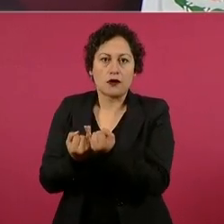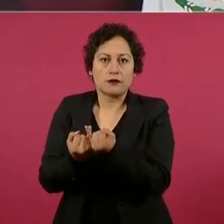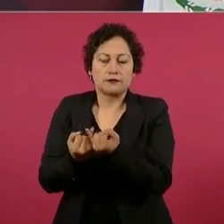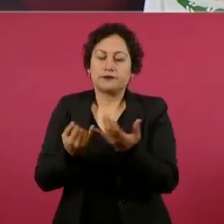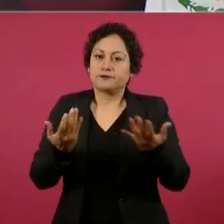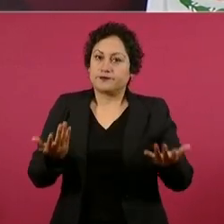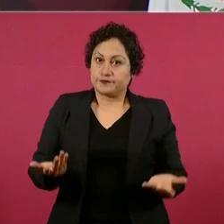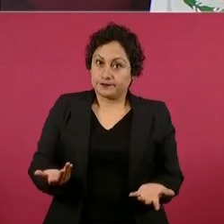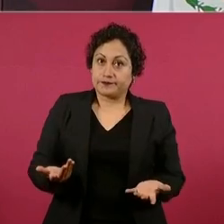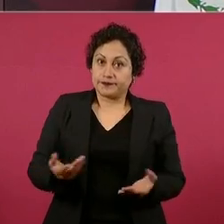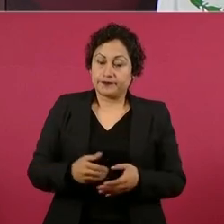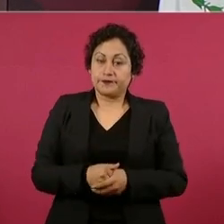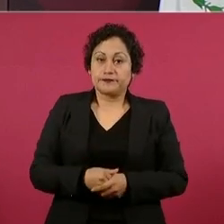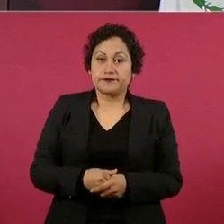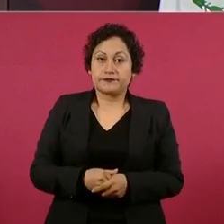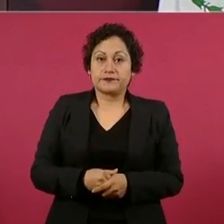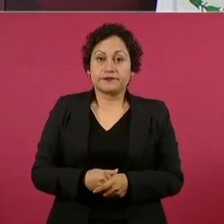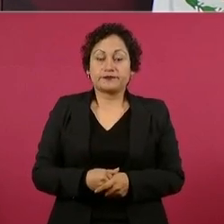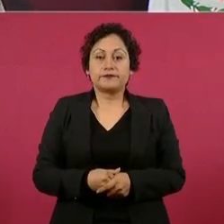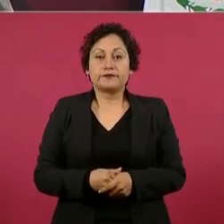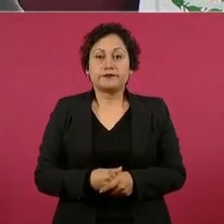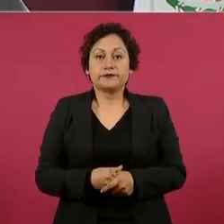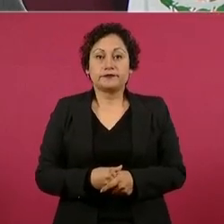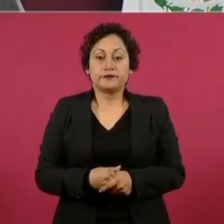Y en tercer lugar,